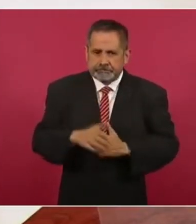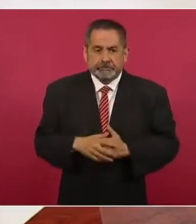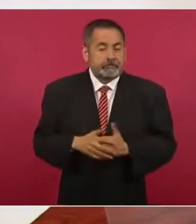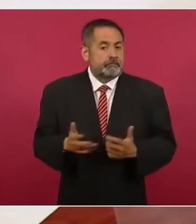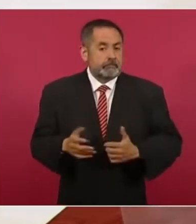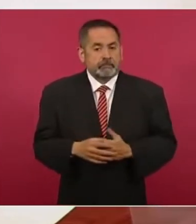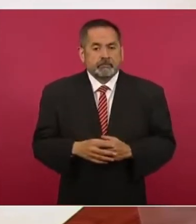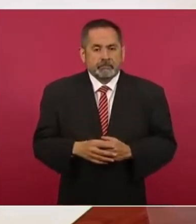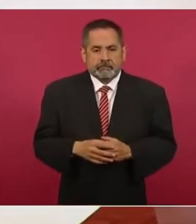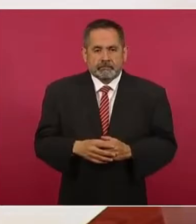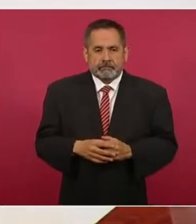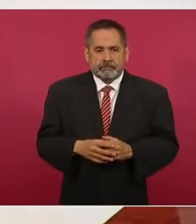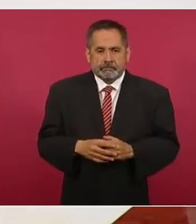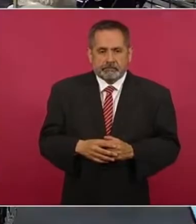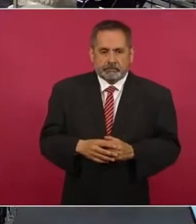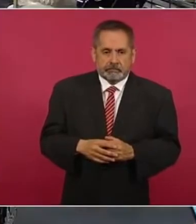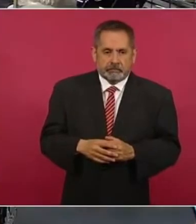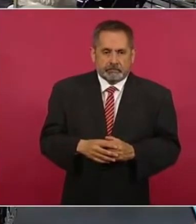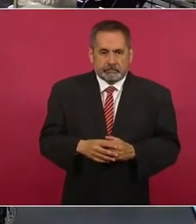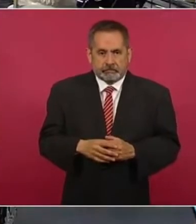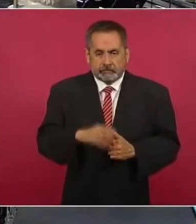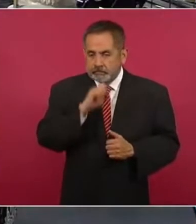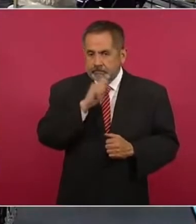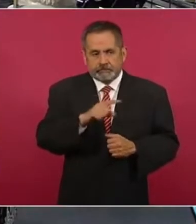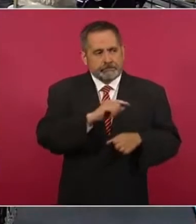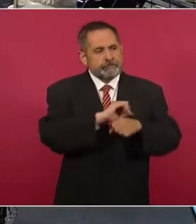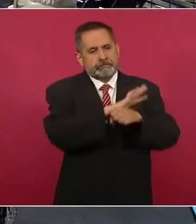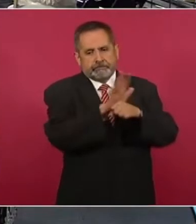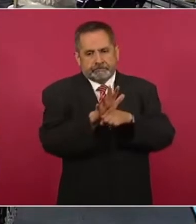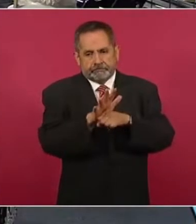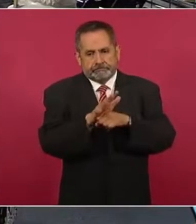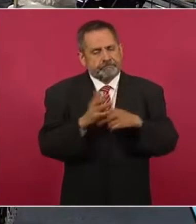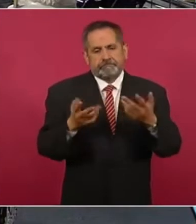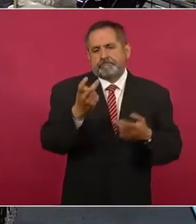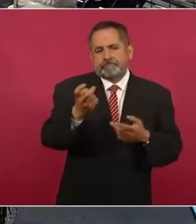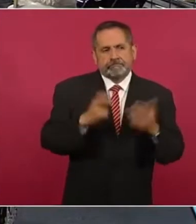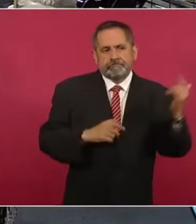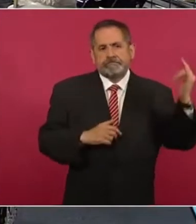Claro, con la pandemia se cae el tráfico aéreo